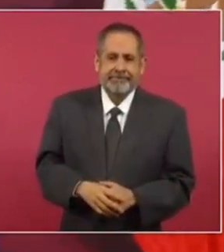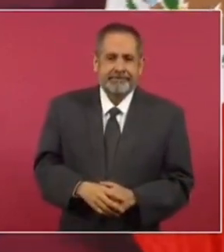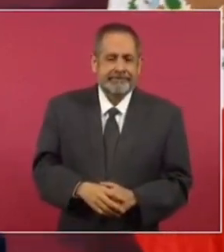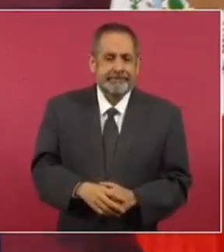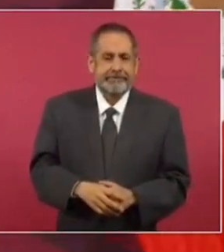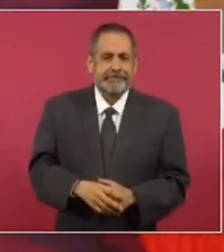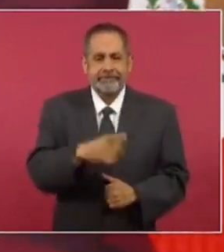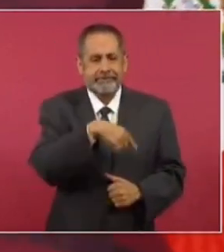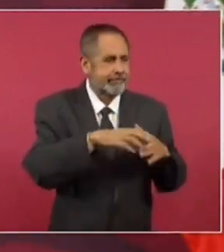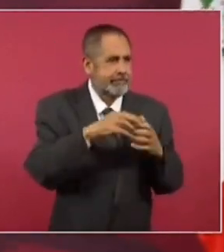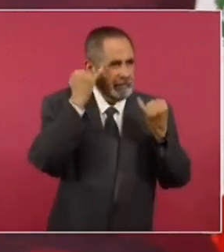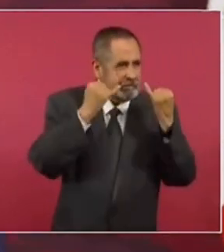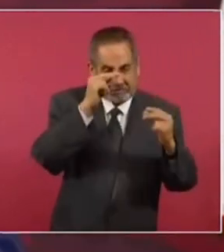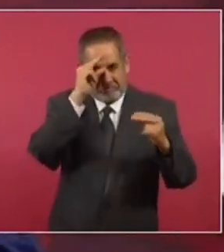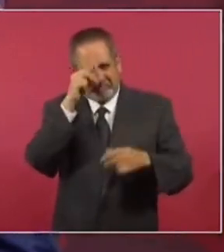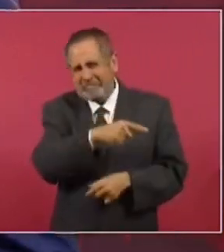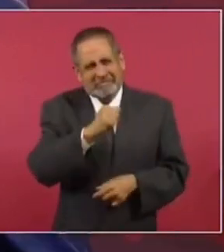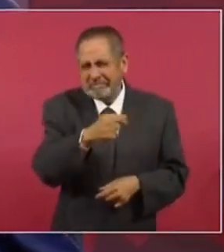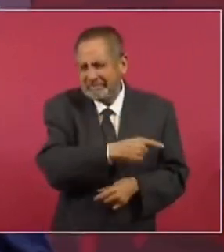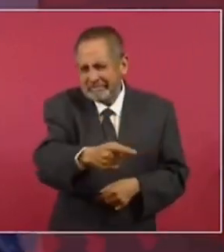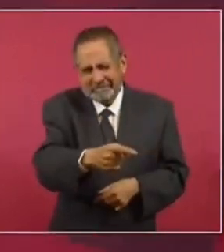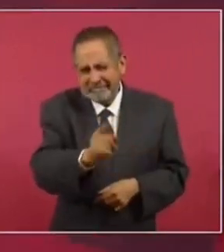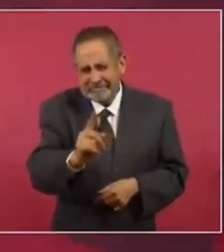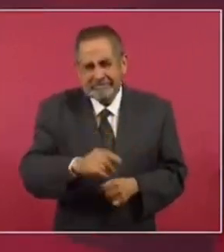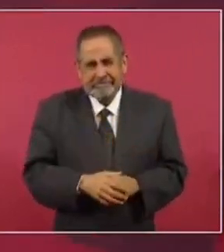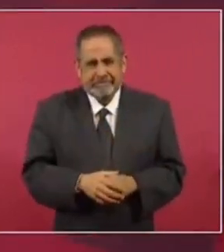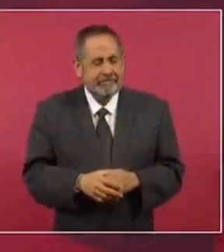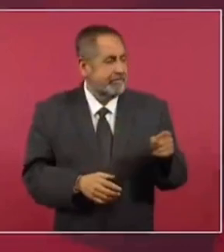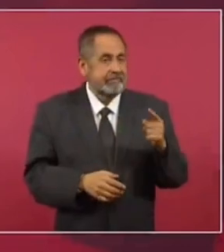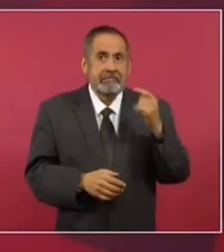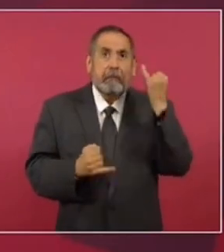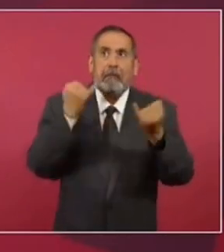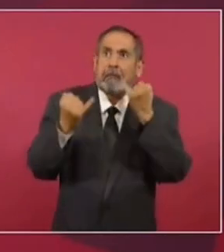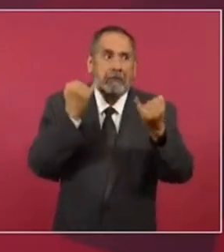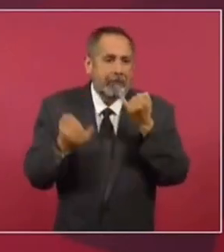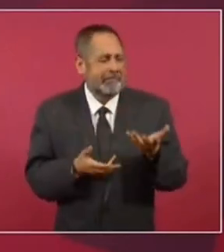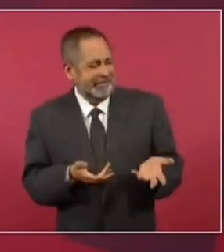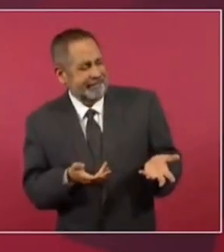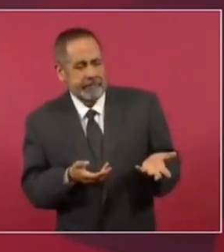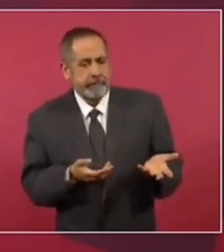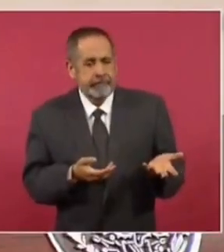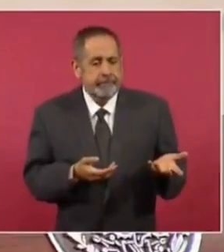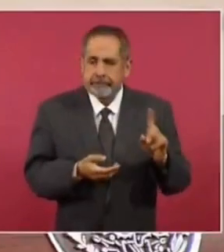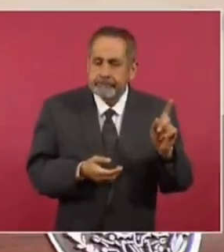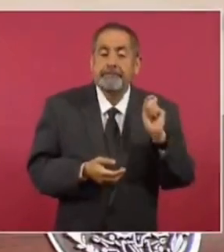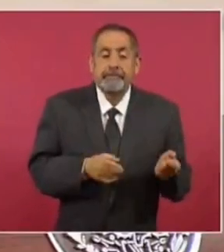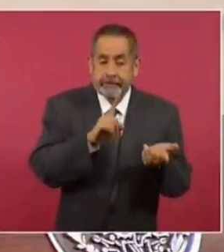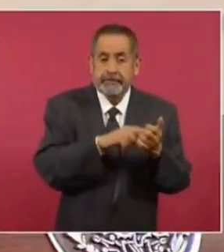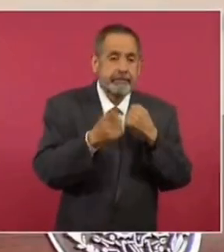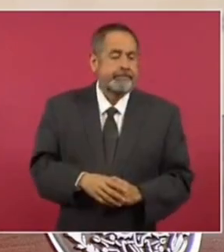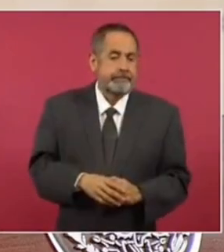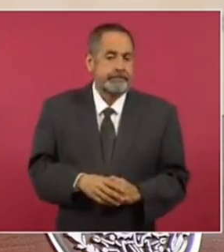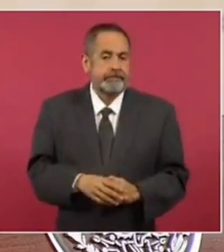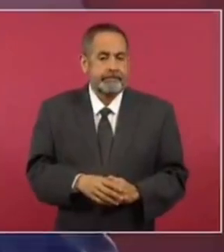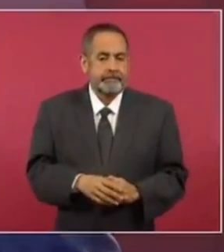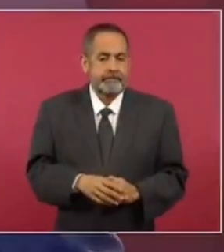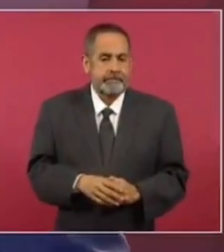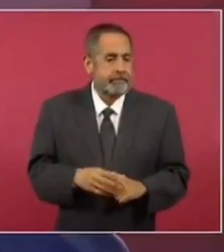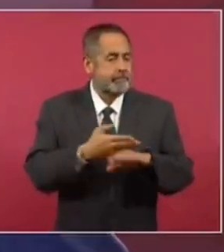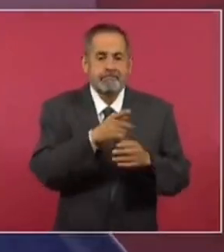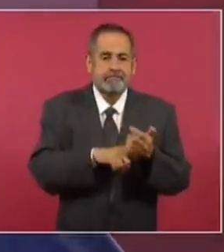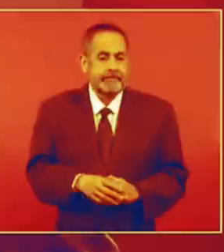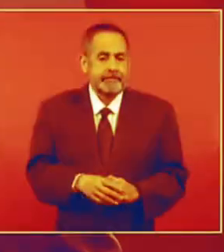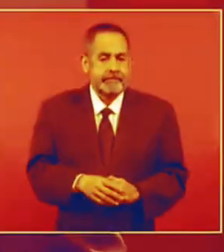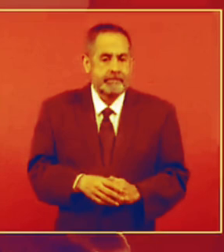no es que tengan mucha imaginación, es o solo eso, es que están muy